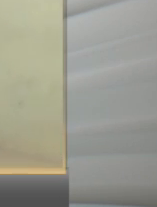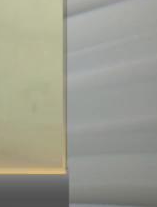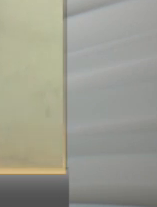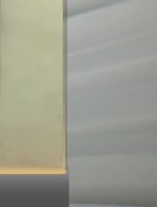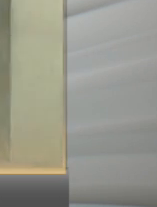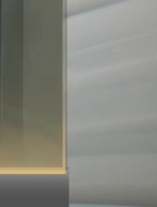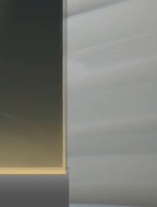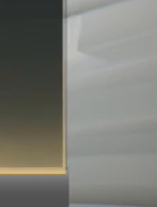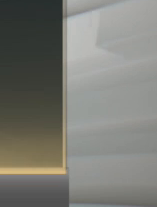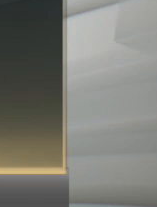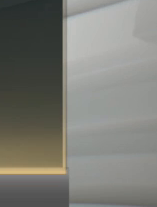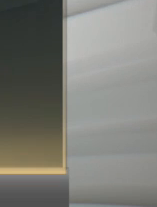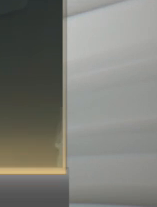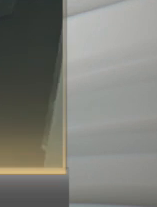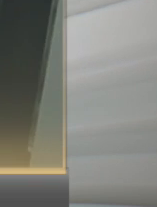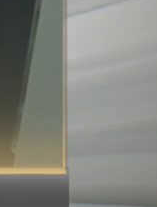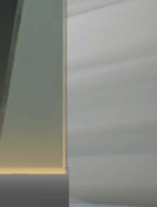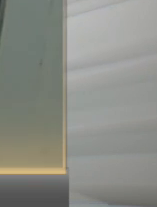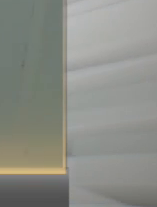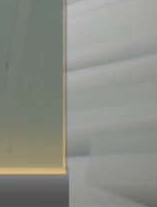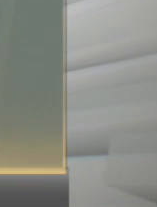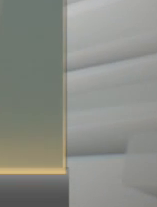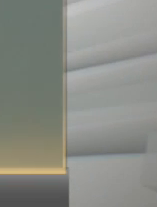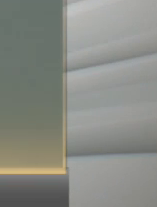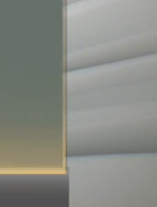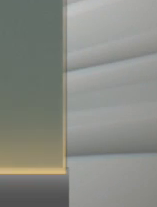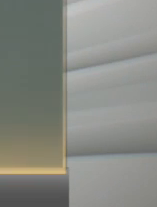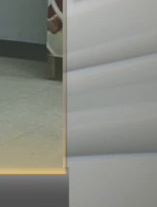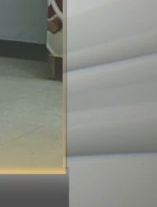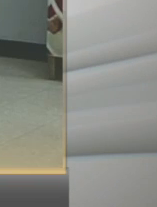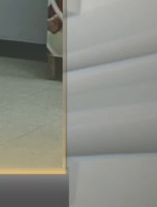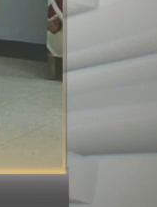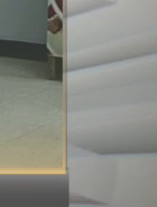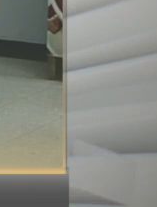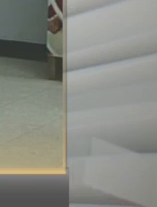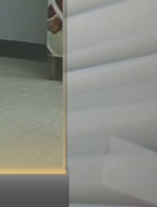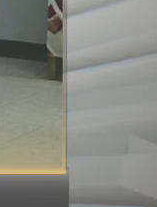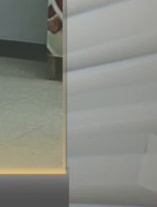oportuno, acercando los servicios de registro e inscripción en los hospitales.